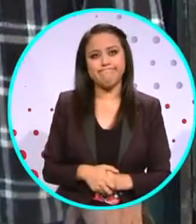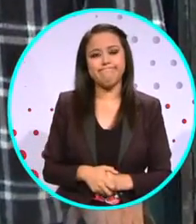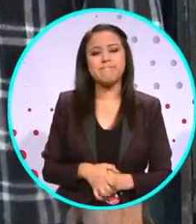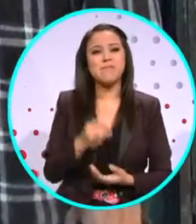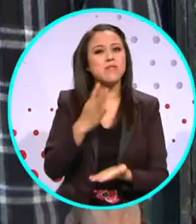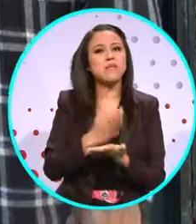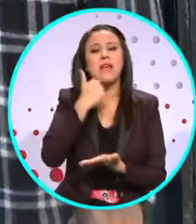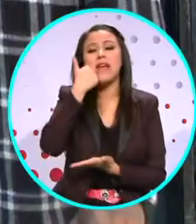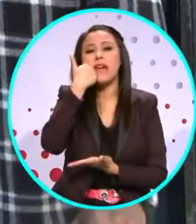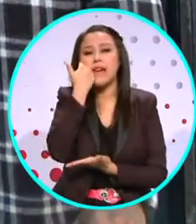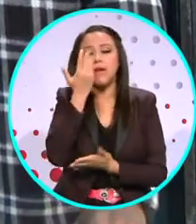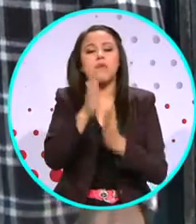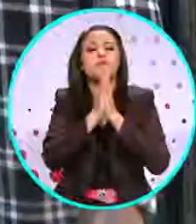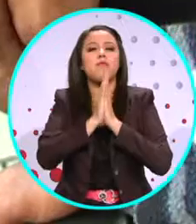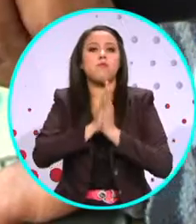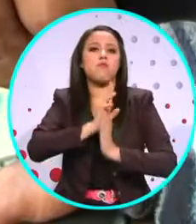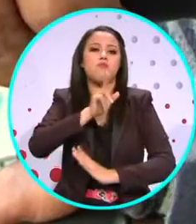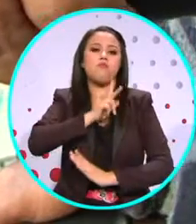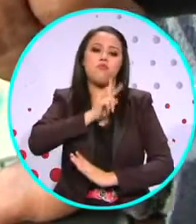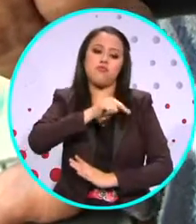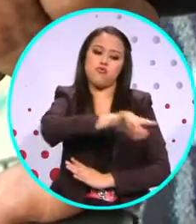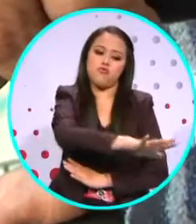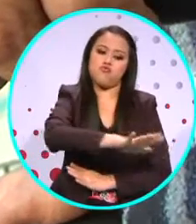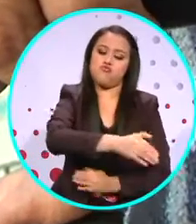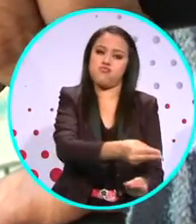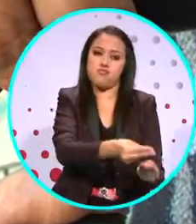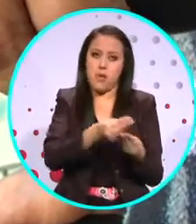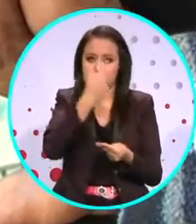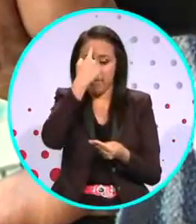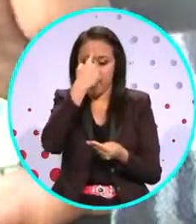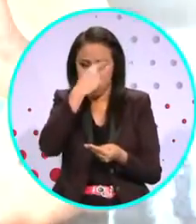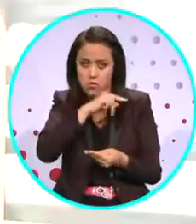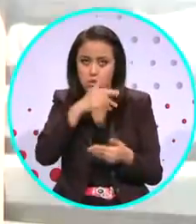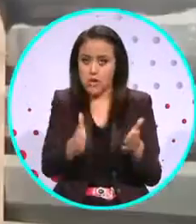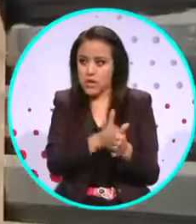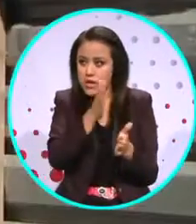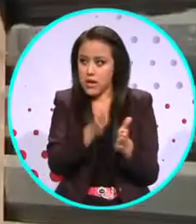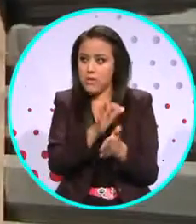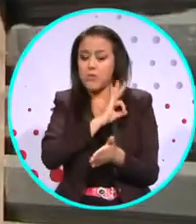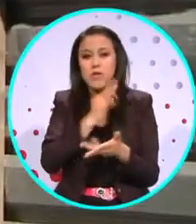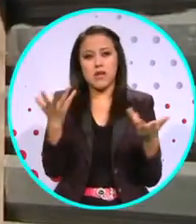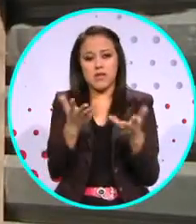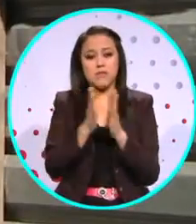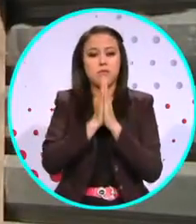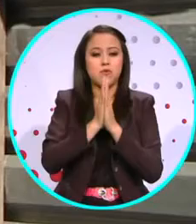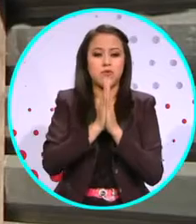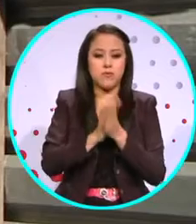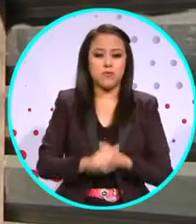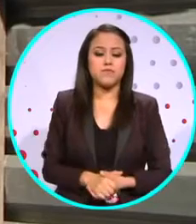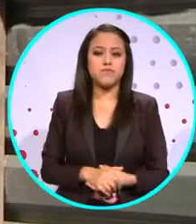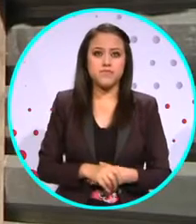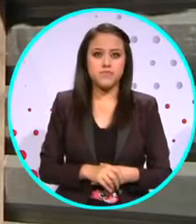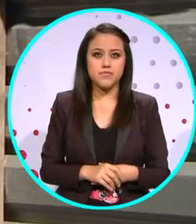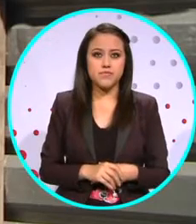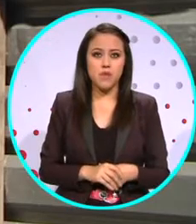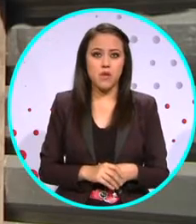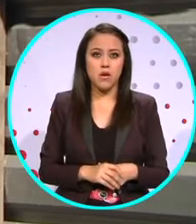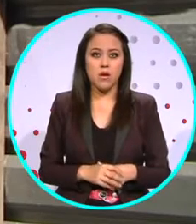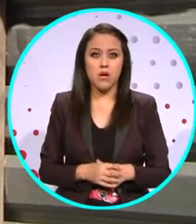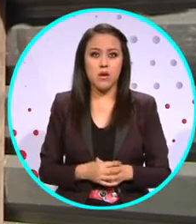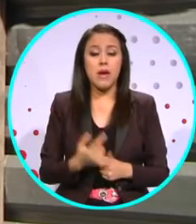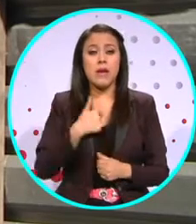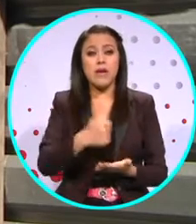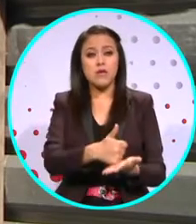solo quiere recuperar lo que le pertenece y así poder construir su hogar de nuevo. El apoyo que yo estoy pidiendo es que me